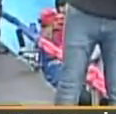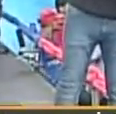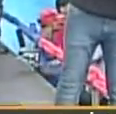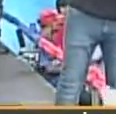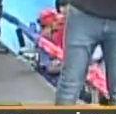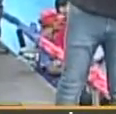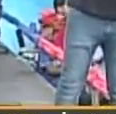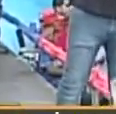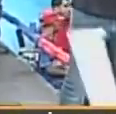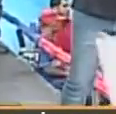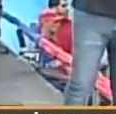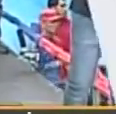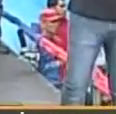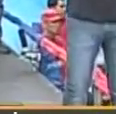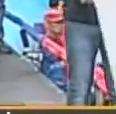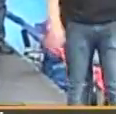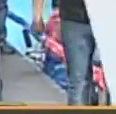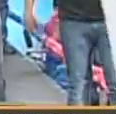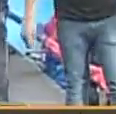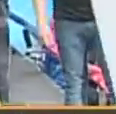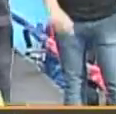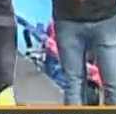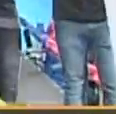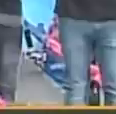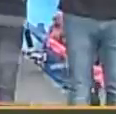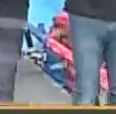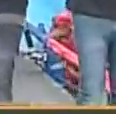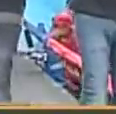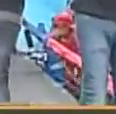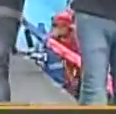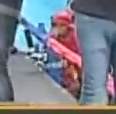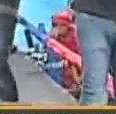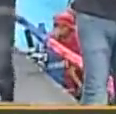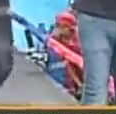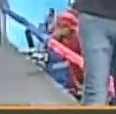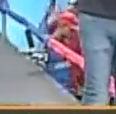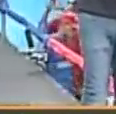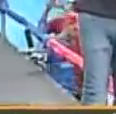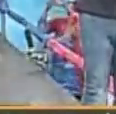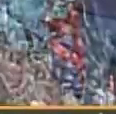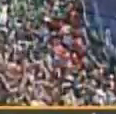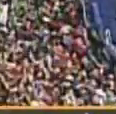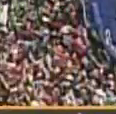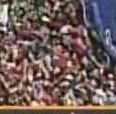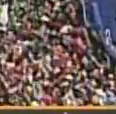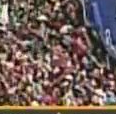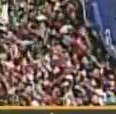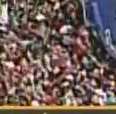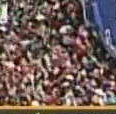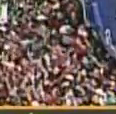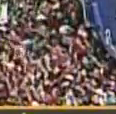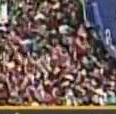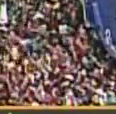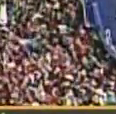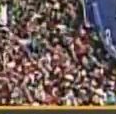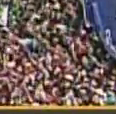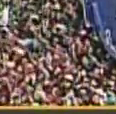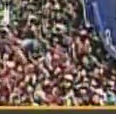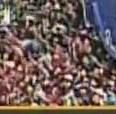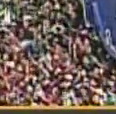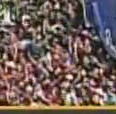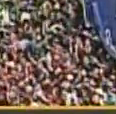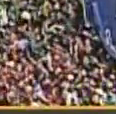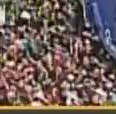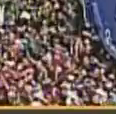acá concentrado en esta cita de reencuentro con su candidato presidente, donde entonces se expresan con muchísima alegría.